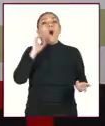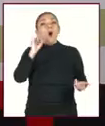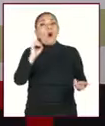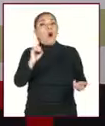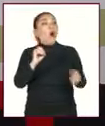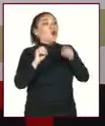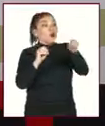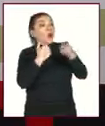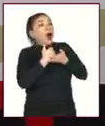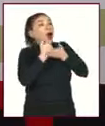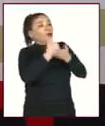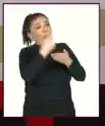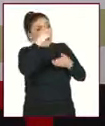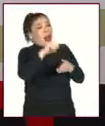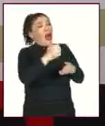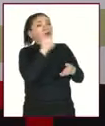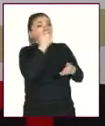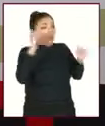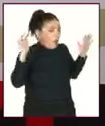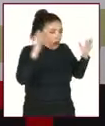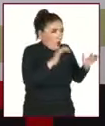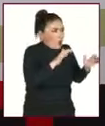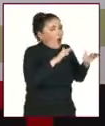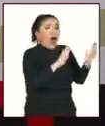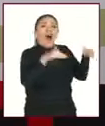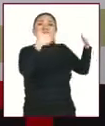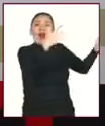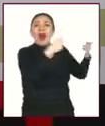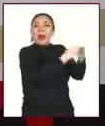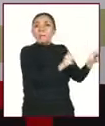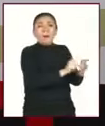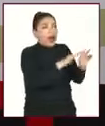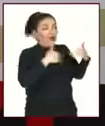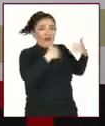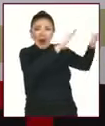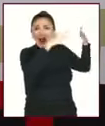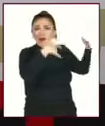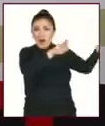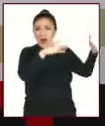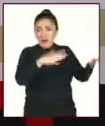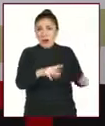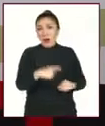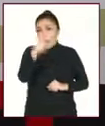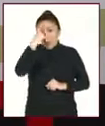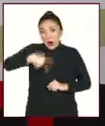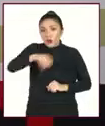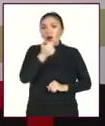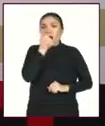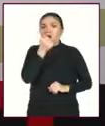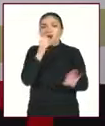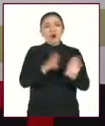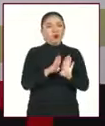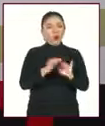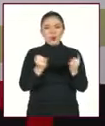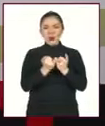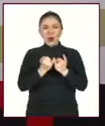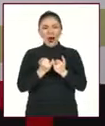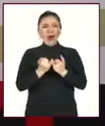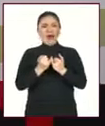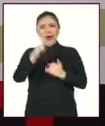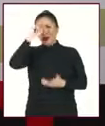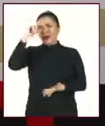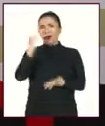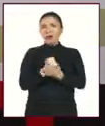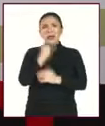alumnos, sácalos del aula, para que también los alumnos no se queden como con esas imágenes de